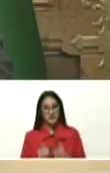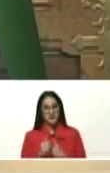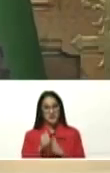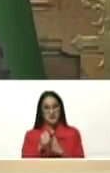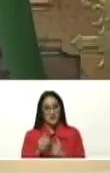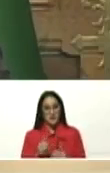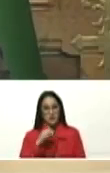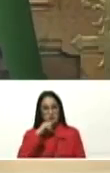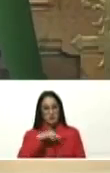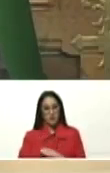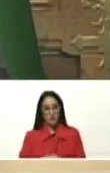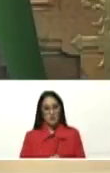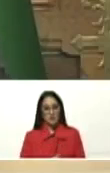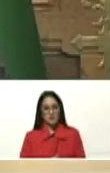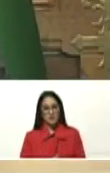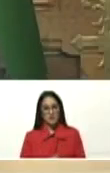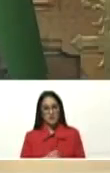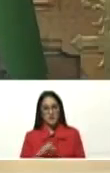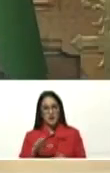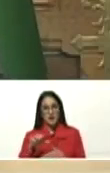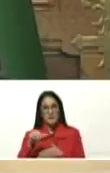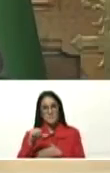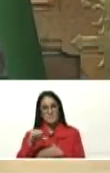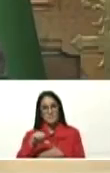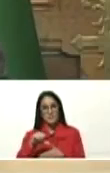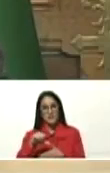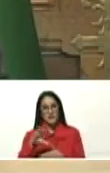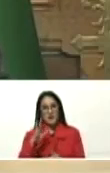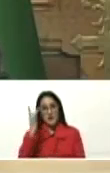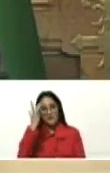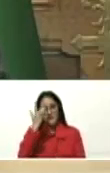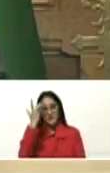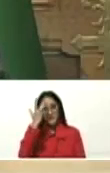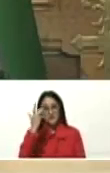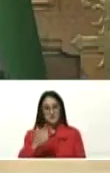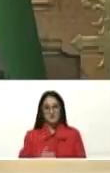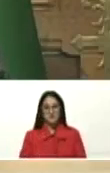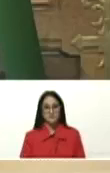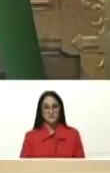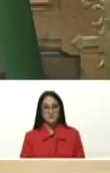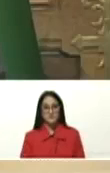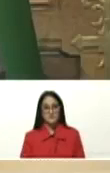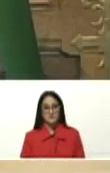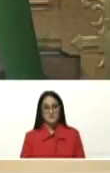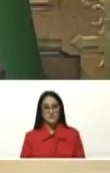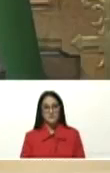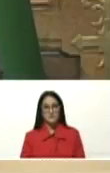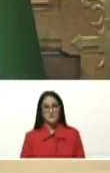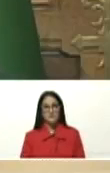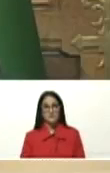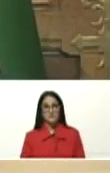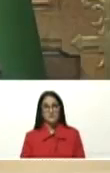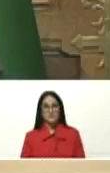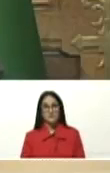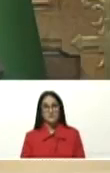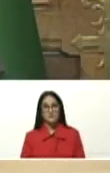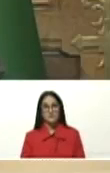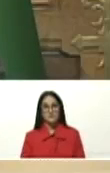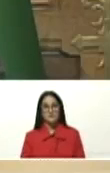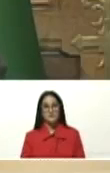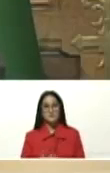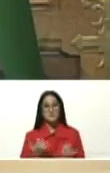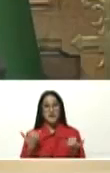liderazgo histórico de América del Sur, de África, los astros se han